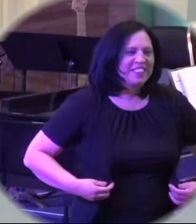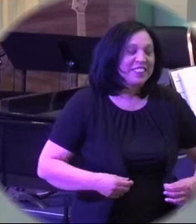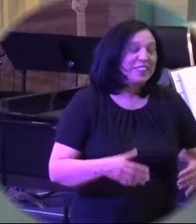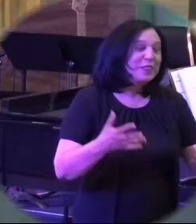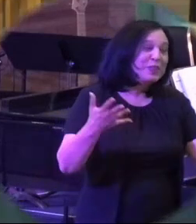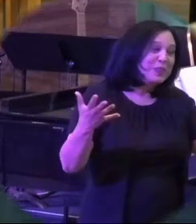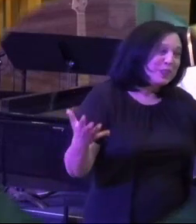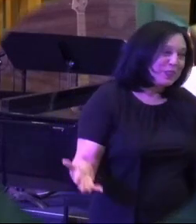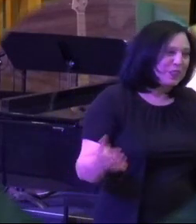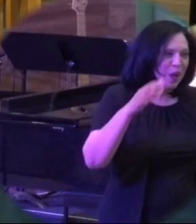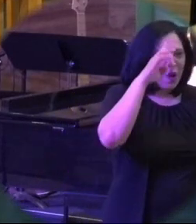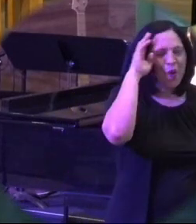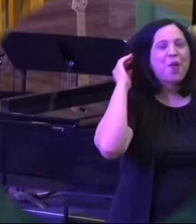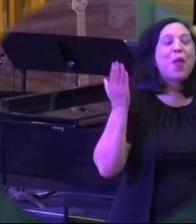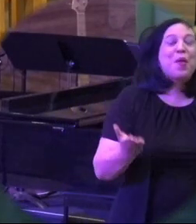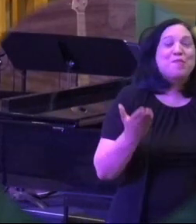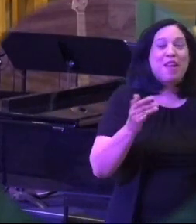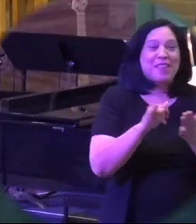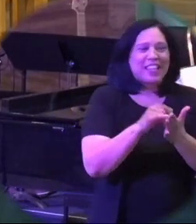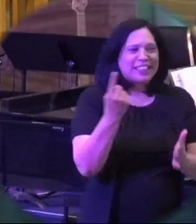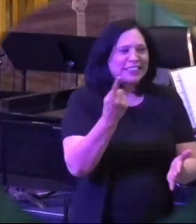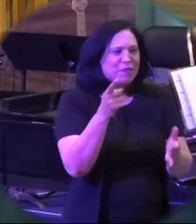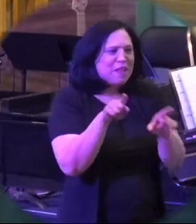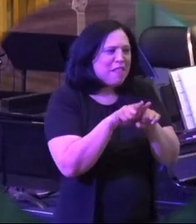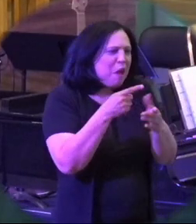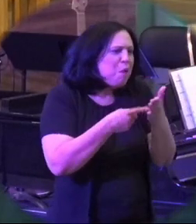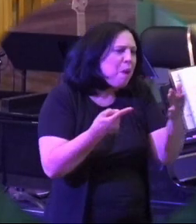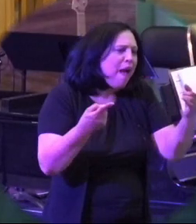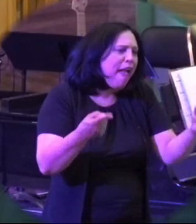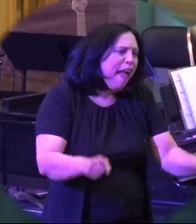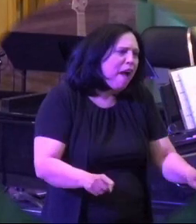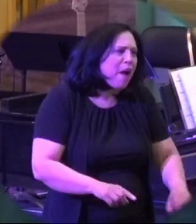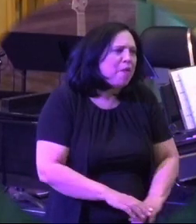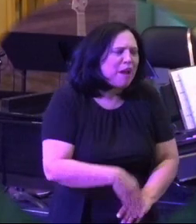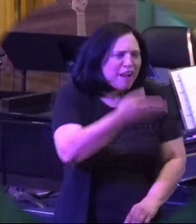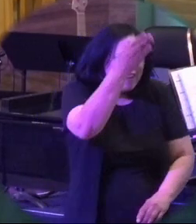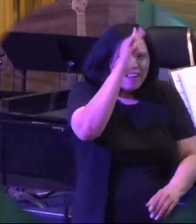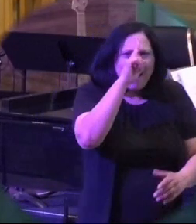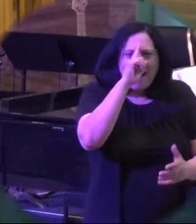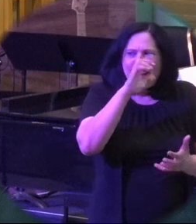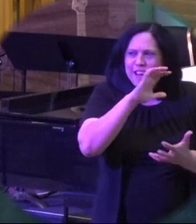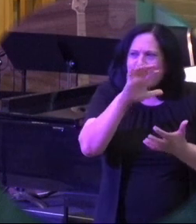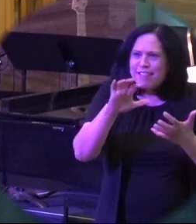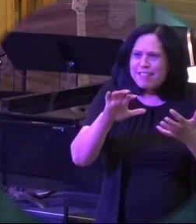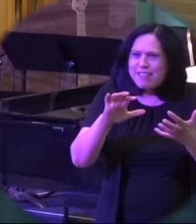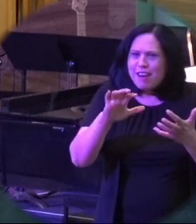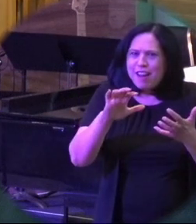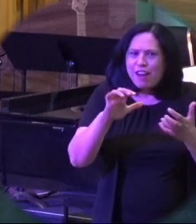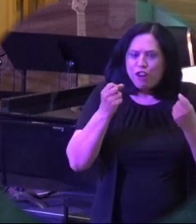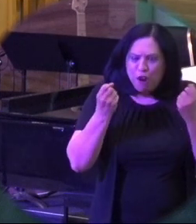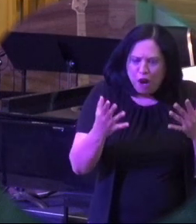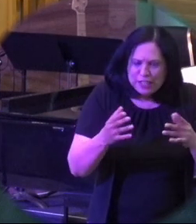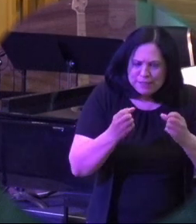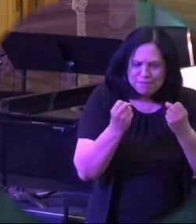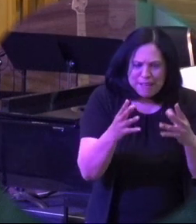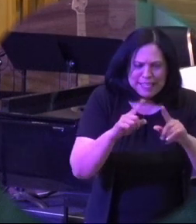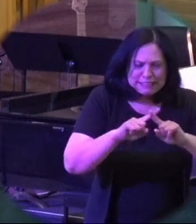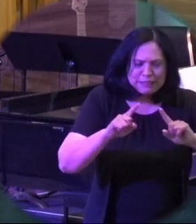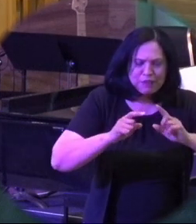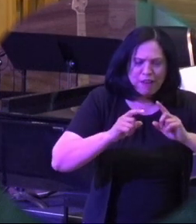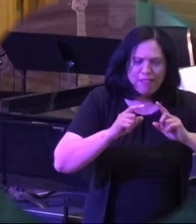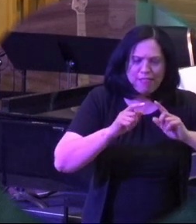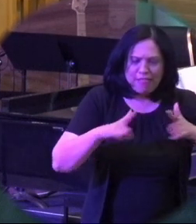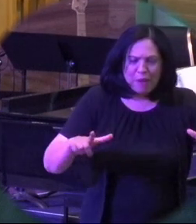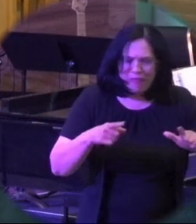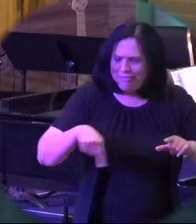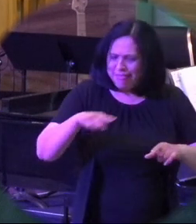So, maybe that's something like what happened. God produces multiple languages they can't